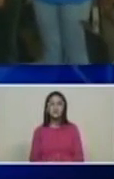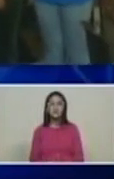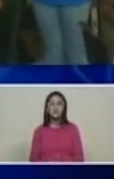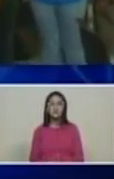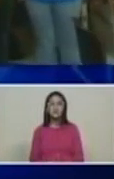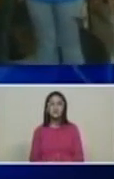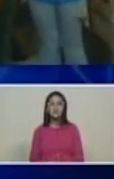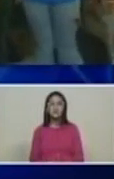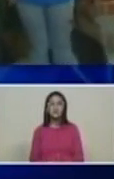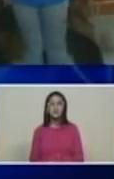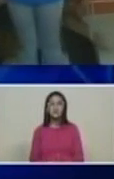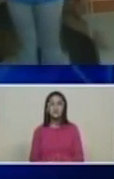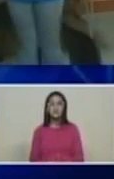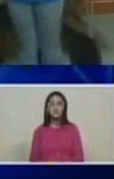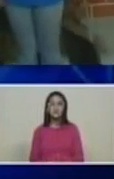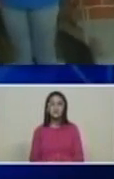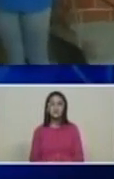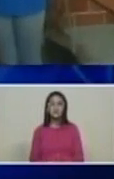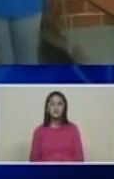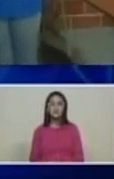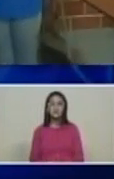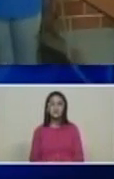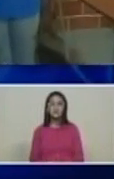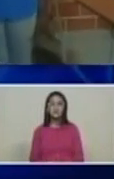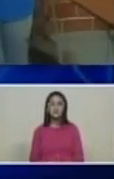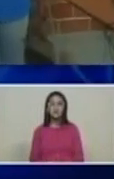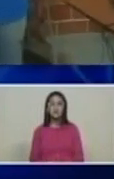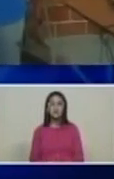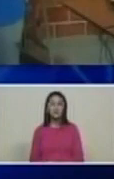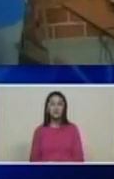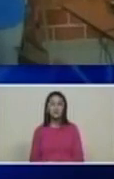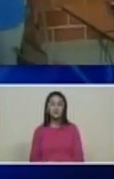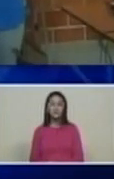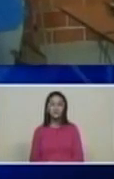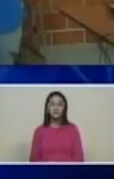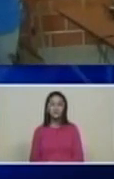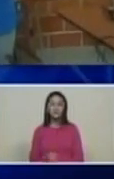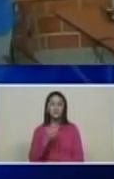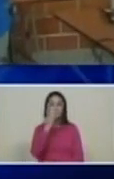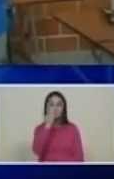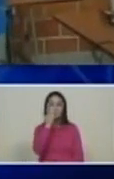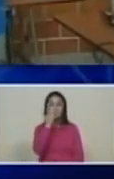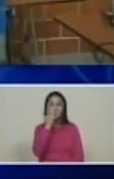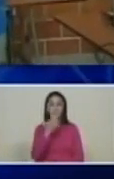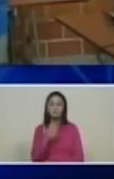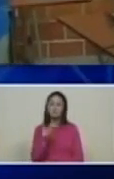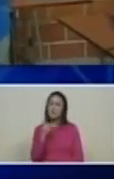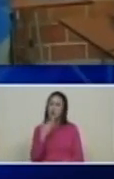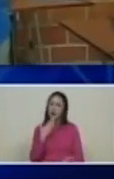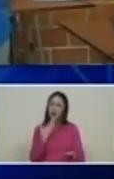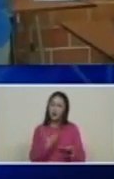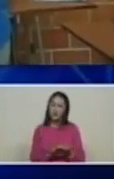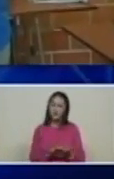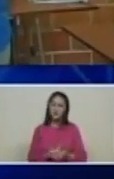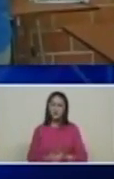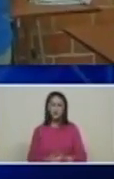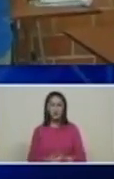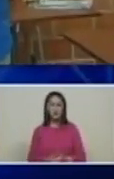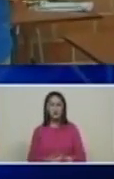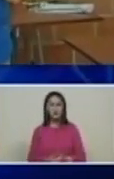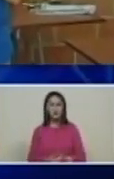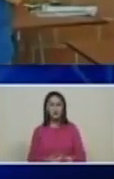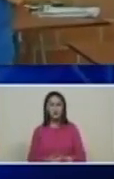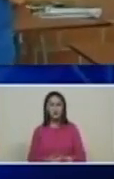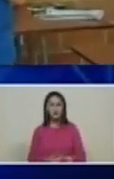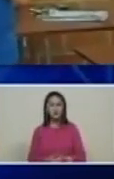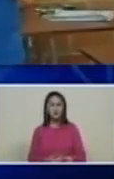es una escuela venezolana. Adelante. Bueno, señor presidente, ¿qué más decirle a usted que gracias? ¿Qué madre no seguiría